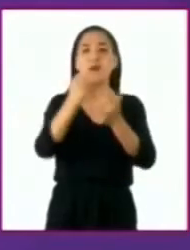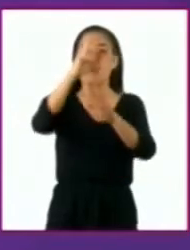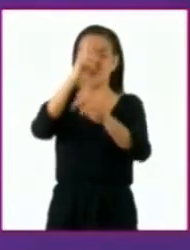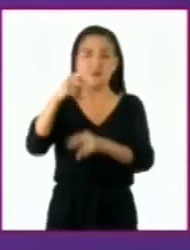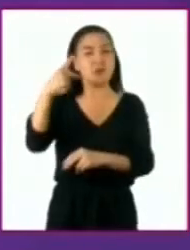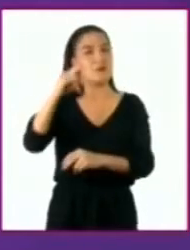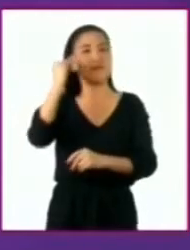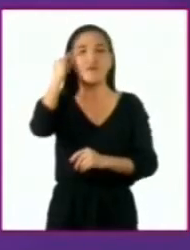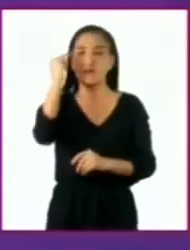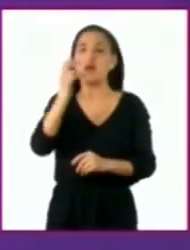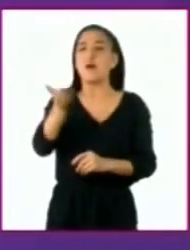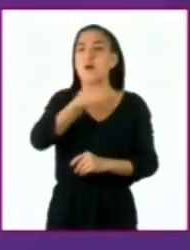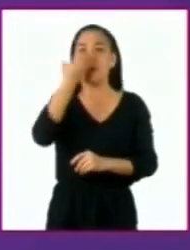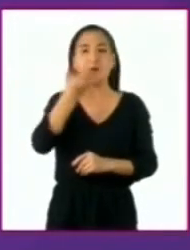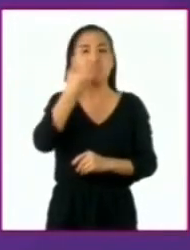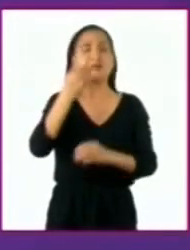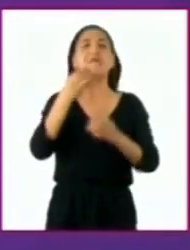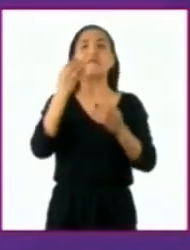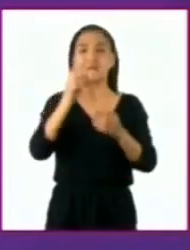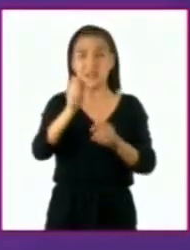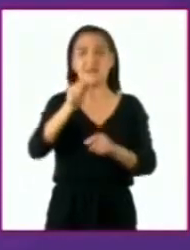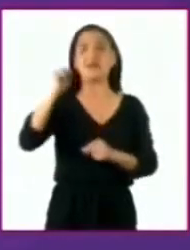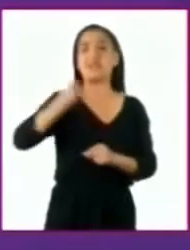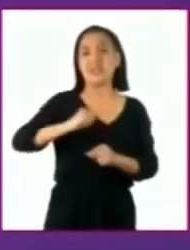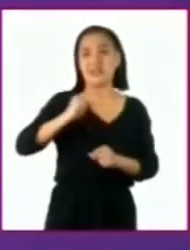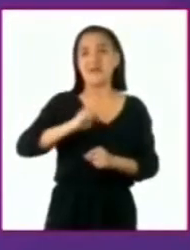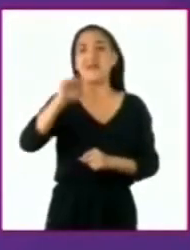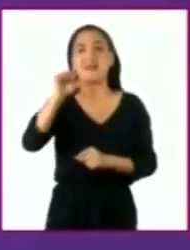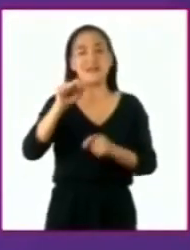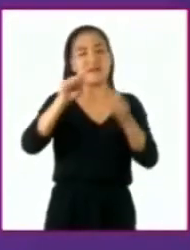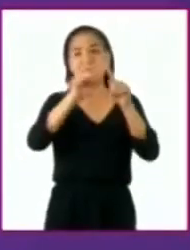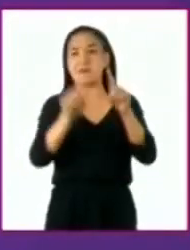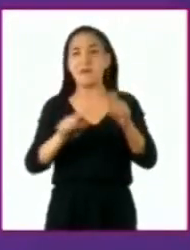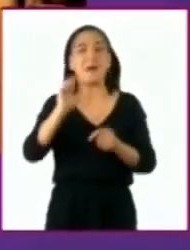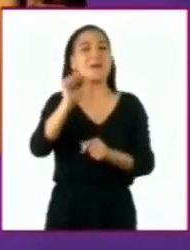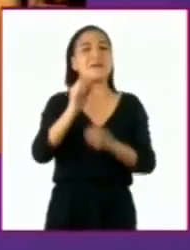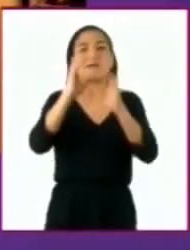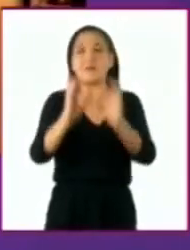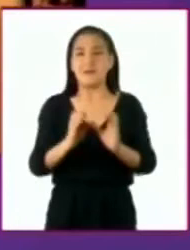indígenas durante buena parte del siglo XVI.